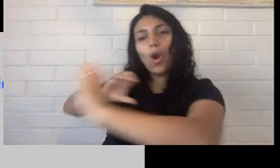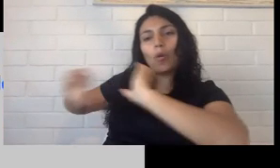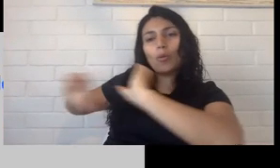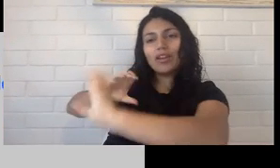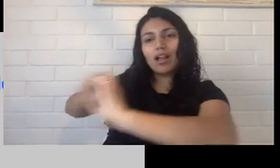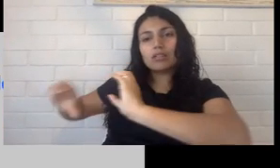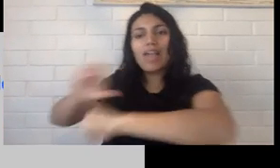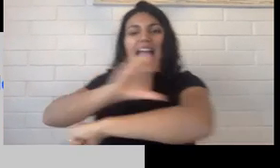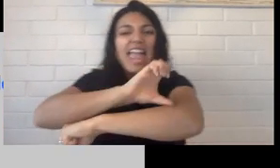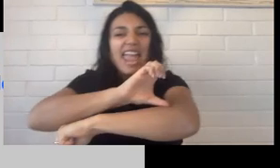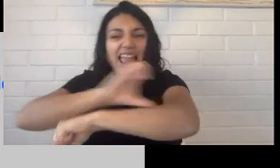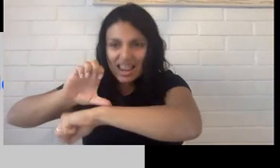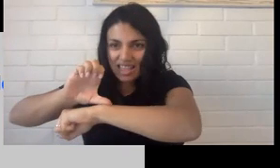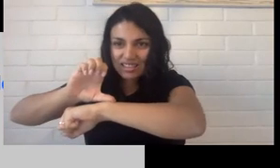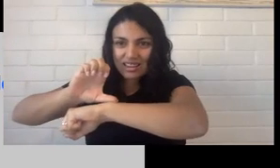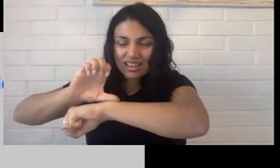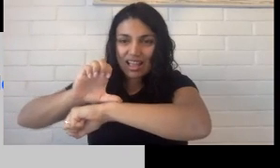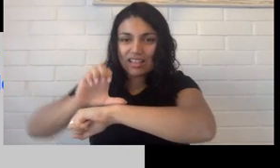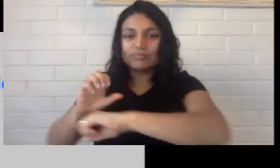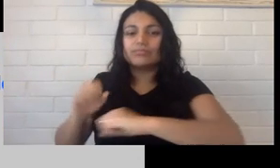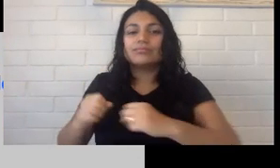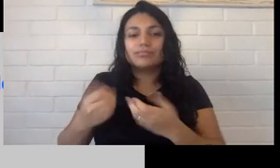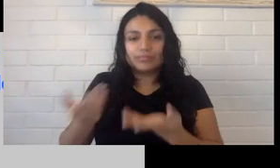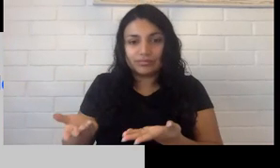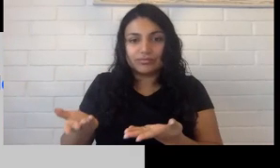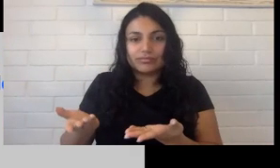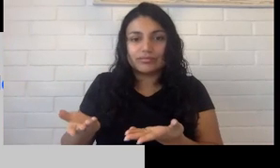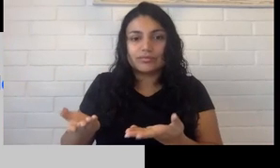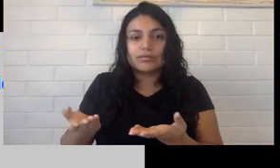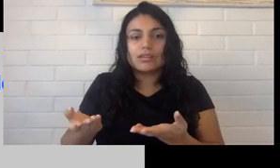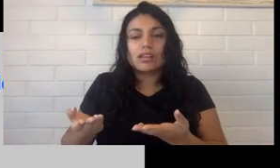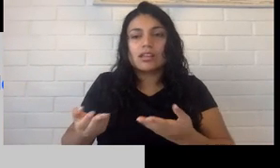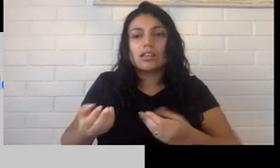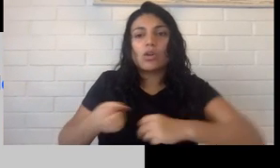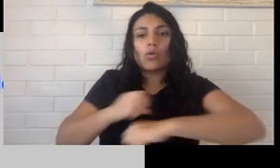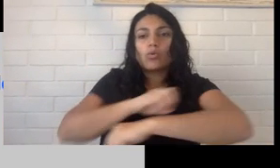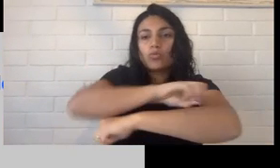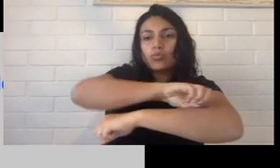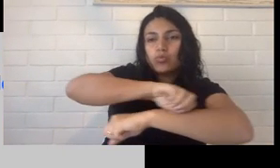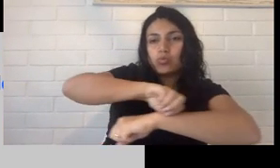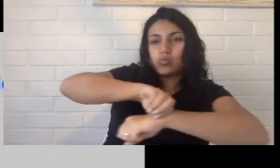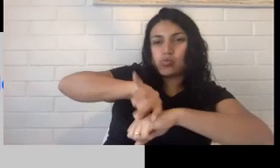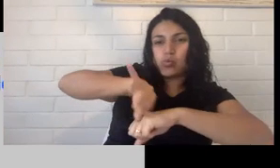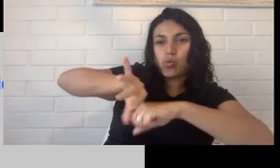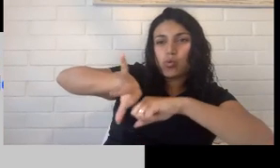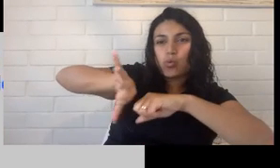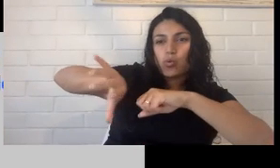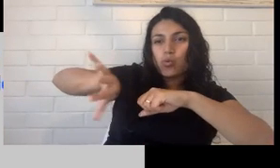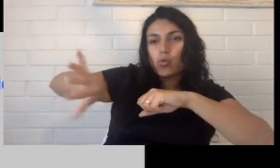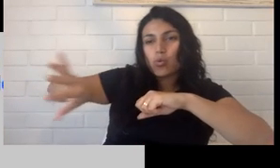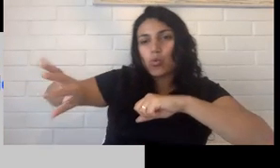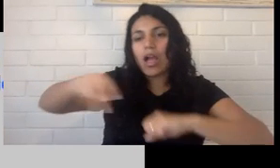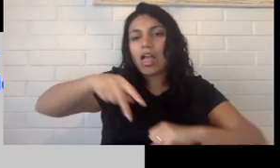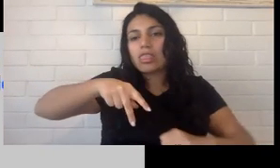eléctrica, usualmente asociada a la liberación de neurotransmisores y la acción de neurotransmisores